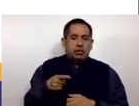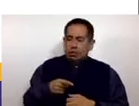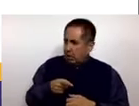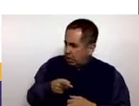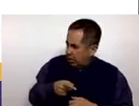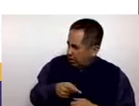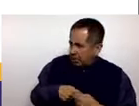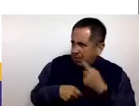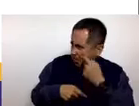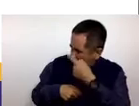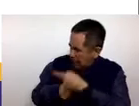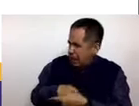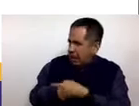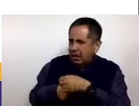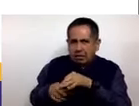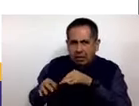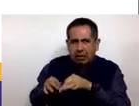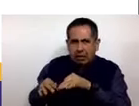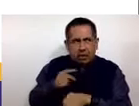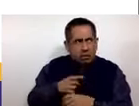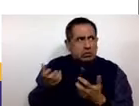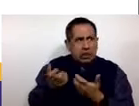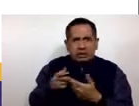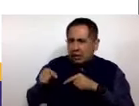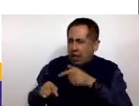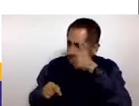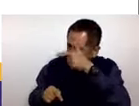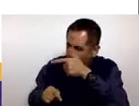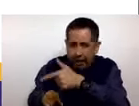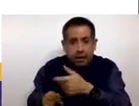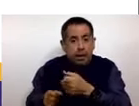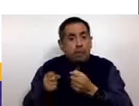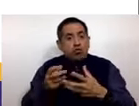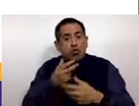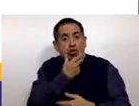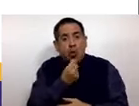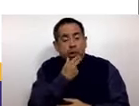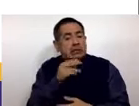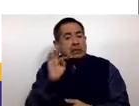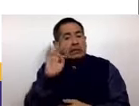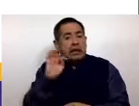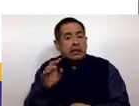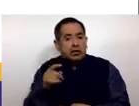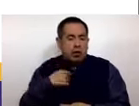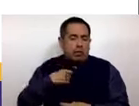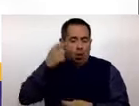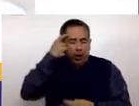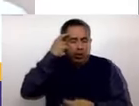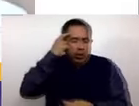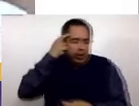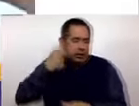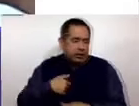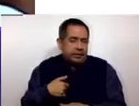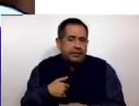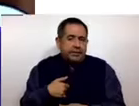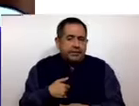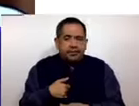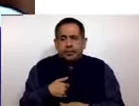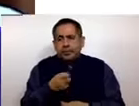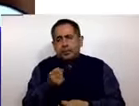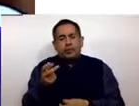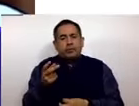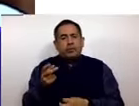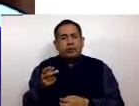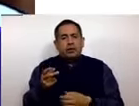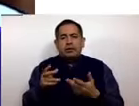existían trabajos que había que hacer en el hogar, ¿no? O sea, muchos varones, por ejemplo, yo me acuerdo de muchos muchos comentarios en